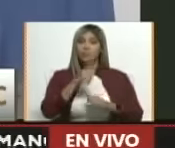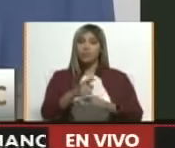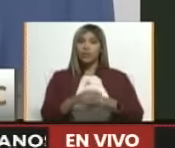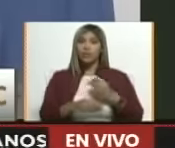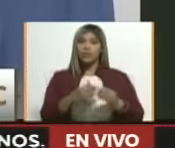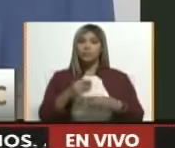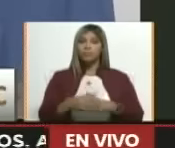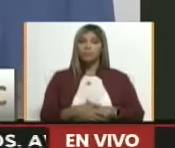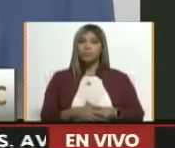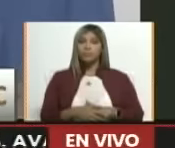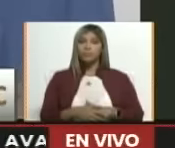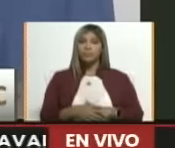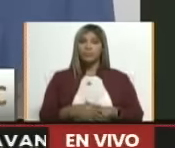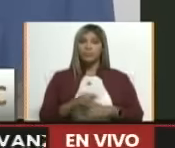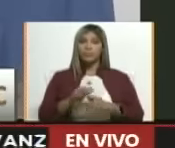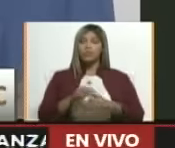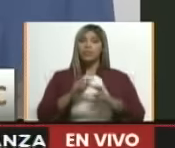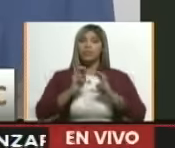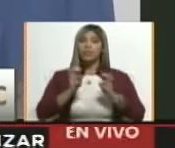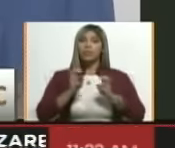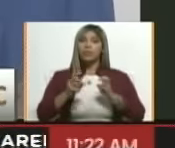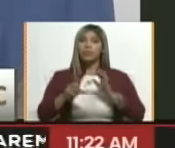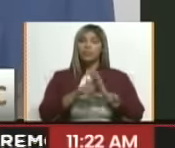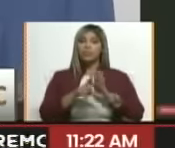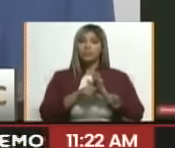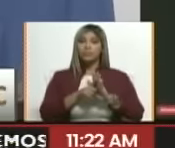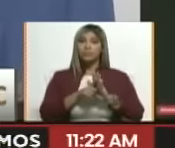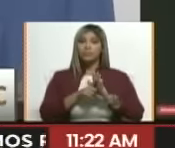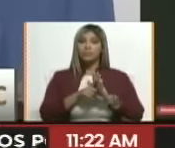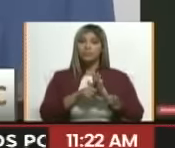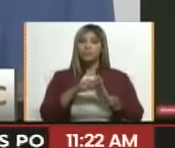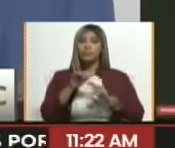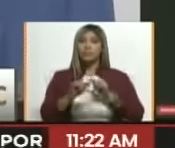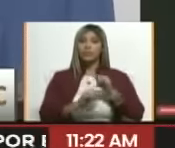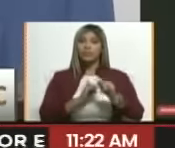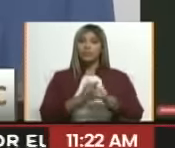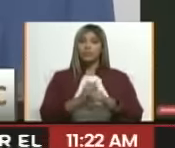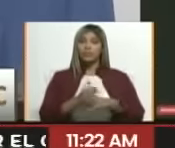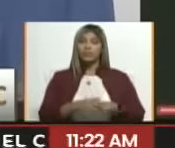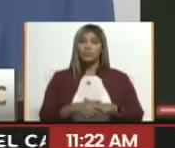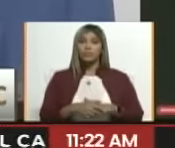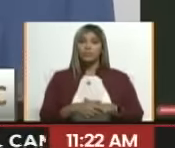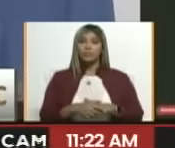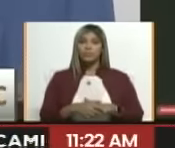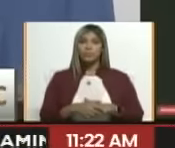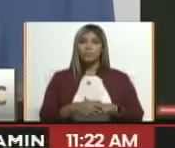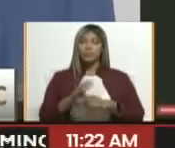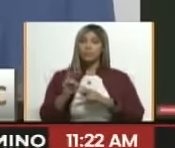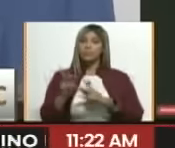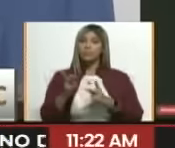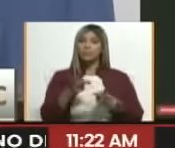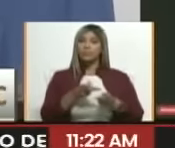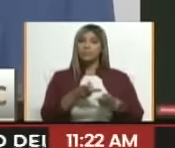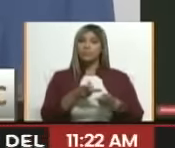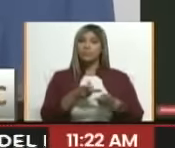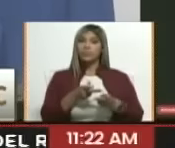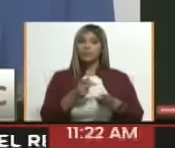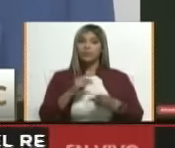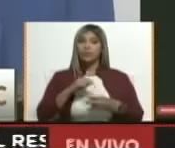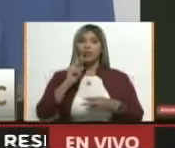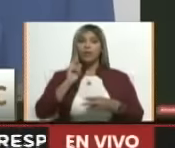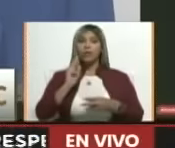la aplicación del marco jurídico internacional. Y se invita a la